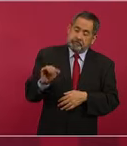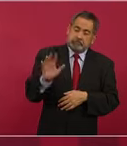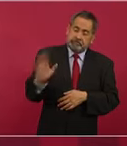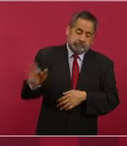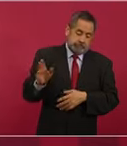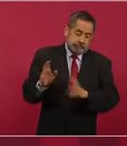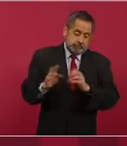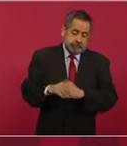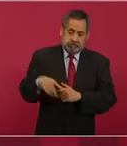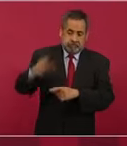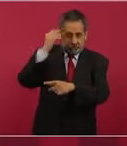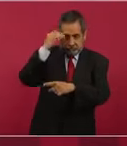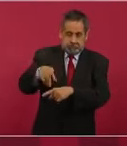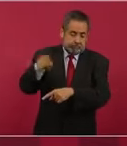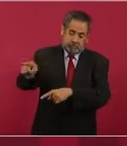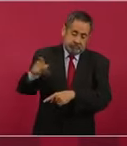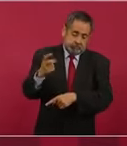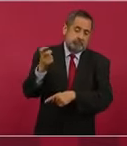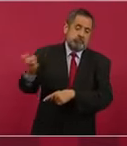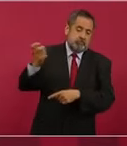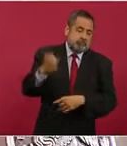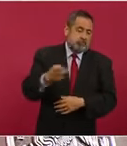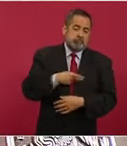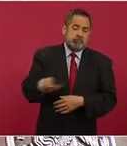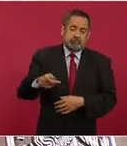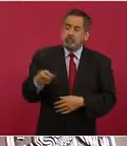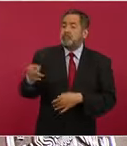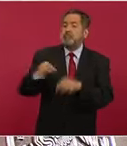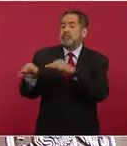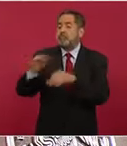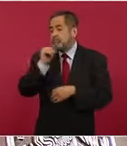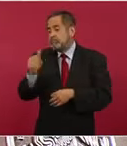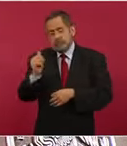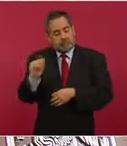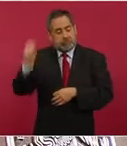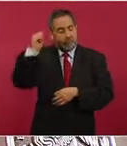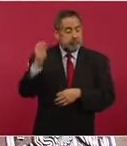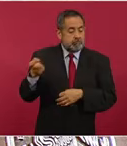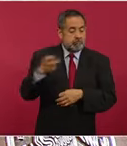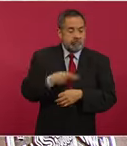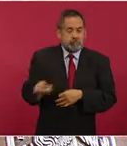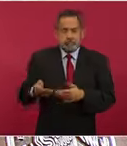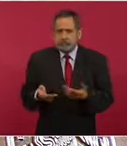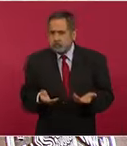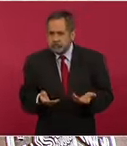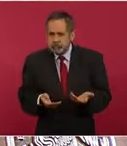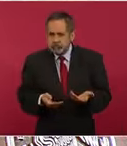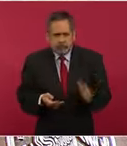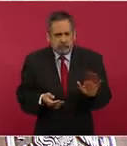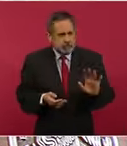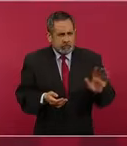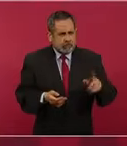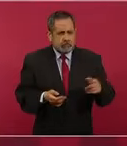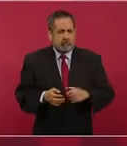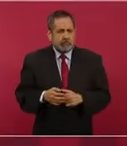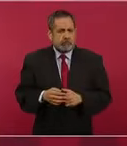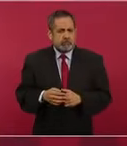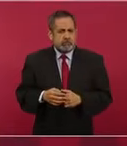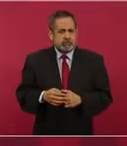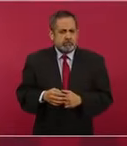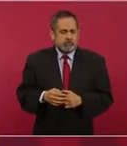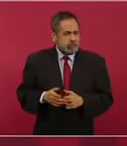la gente es floja, no trabaja. Y les dice uno, oye,